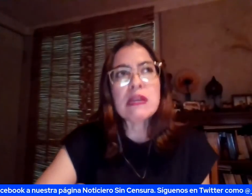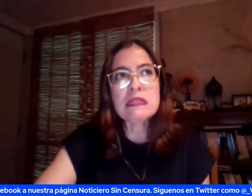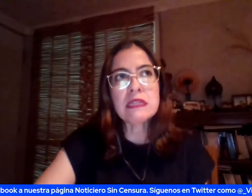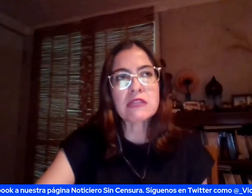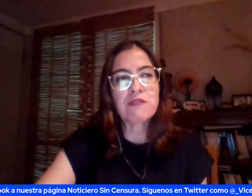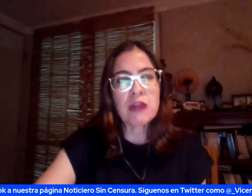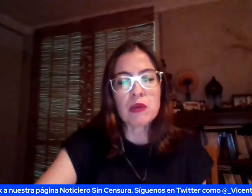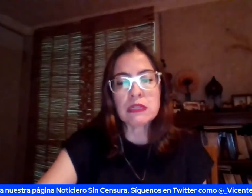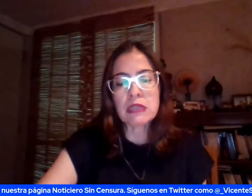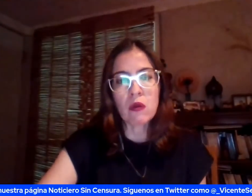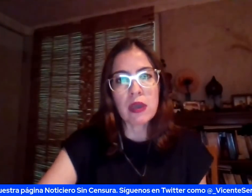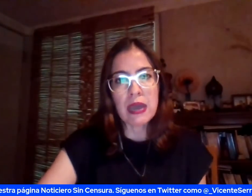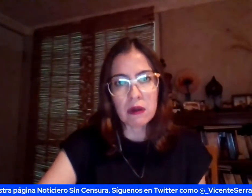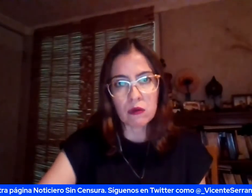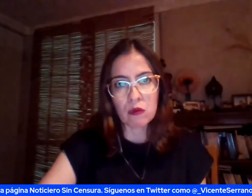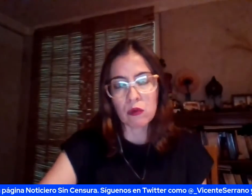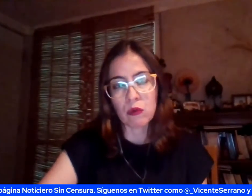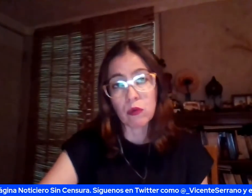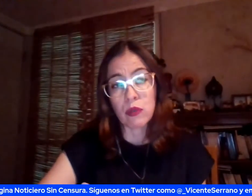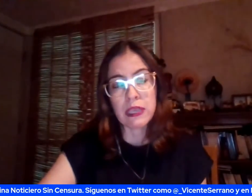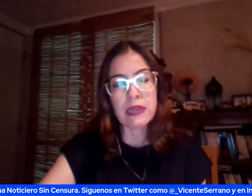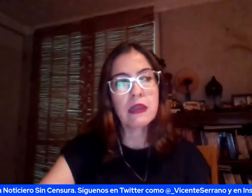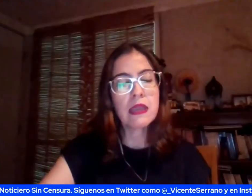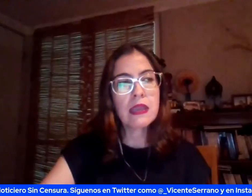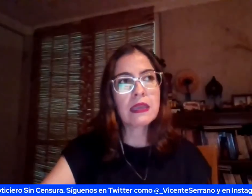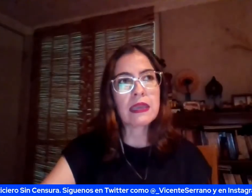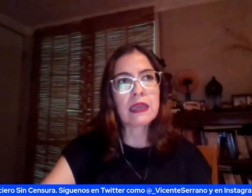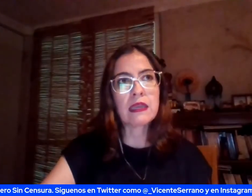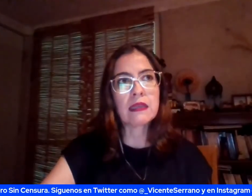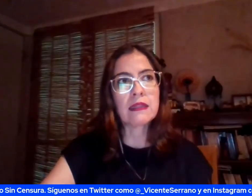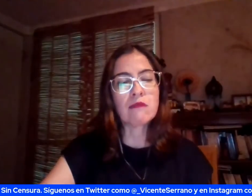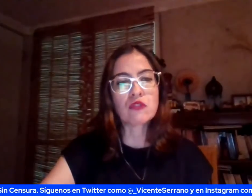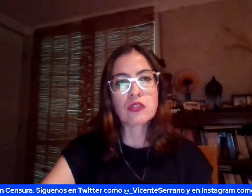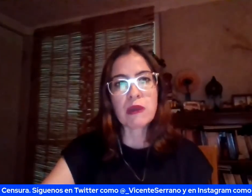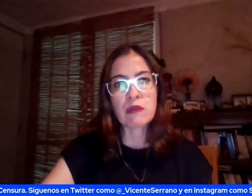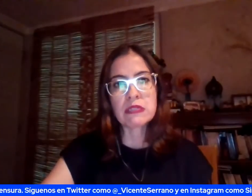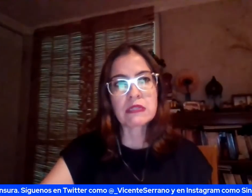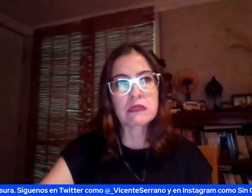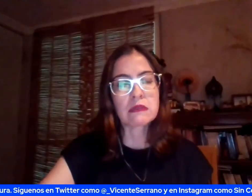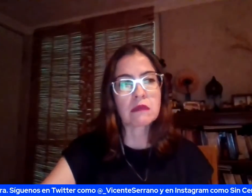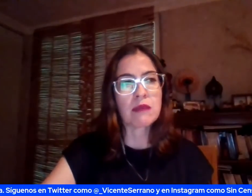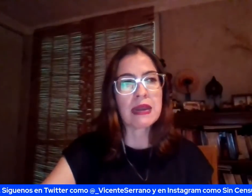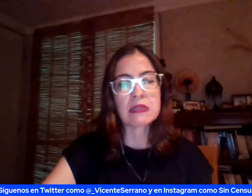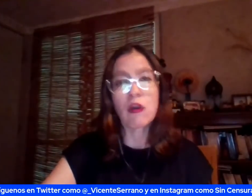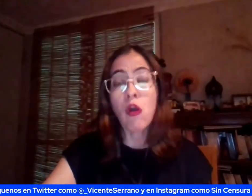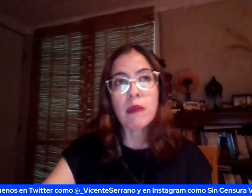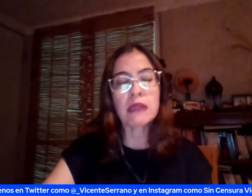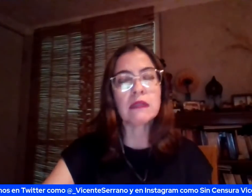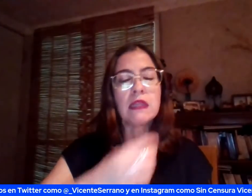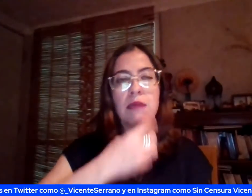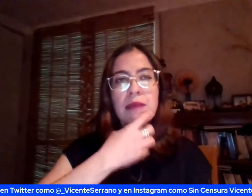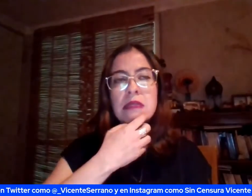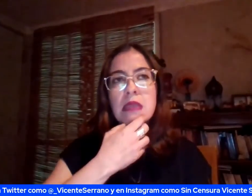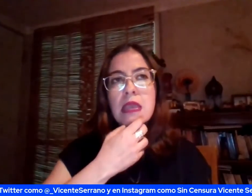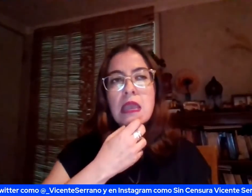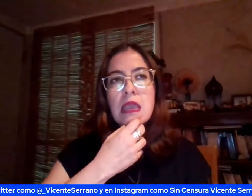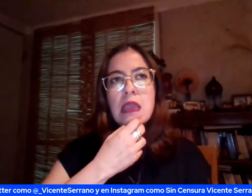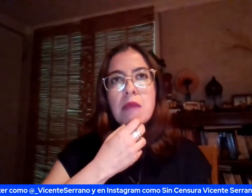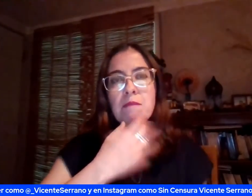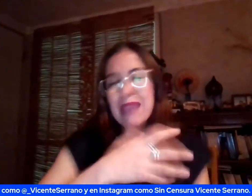qué policía, si fue la policía local o quién, que, digamos, disparó estas balas de goma y